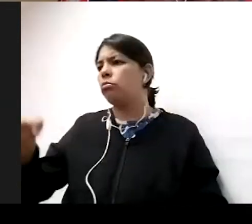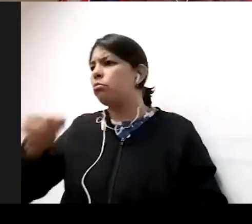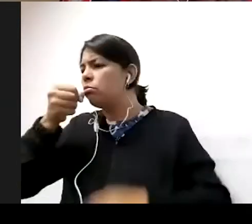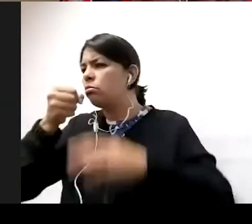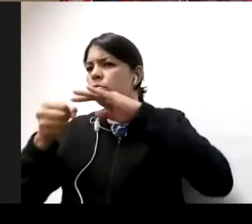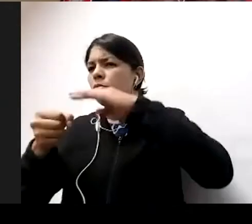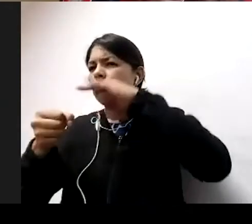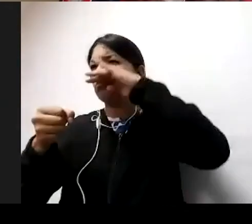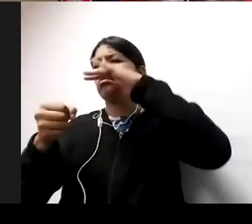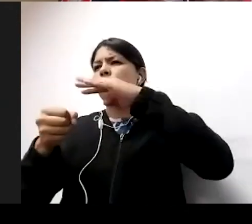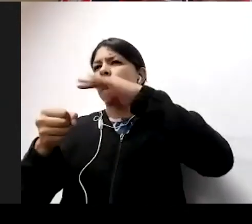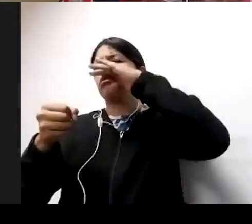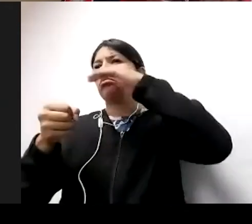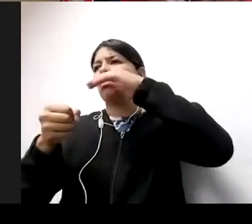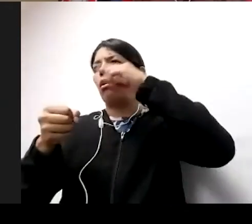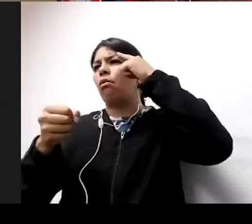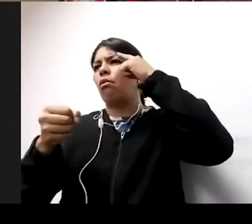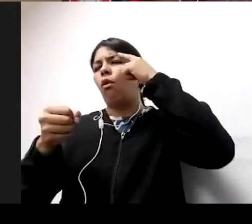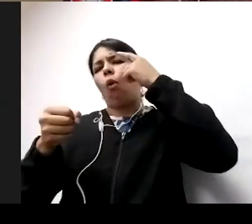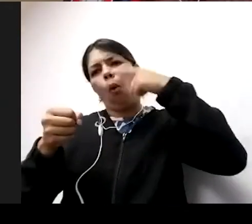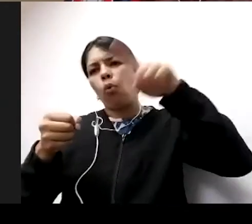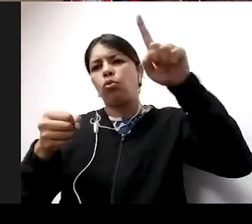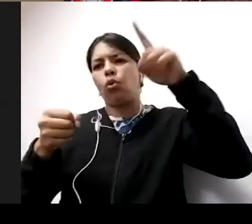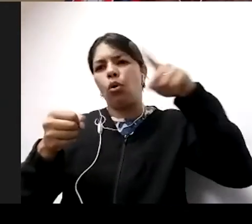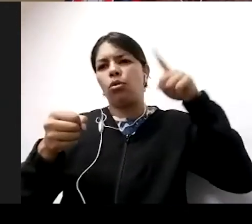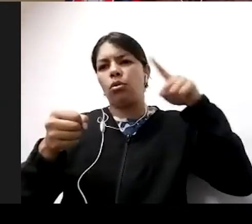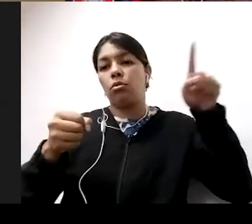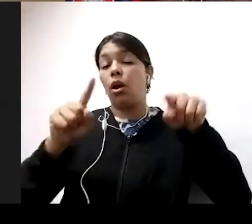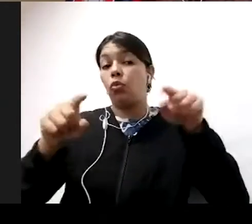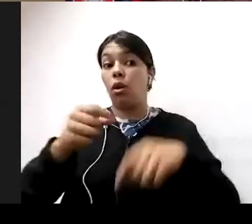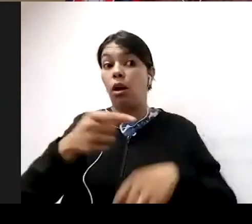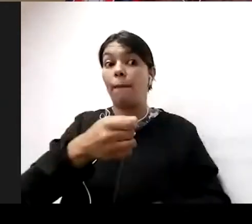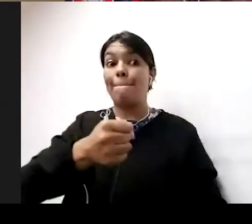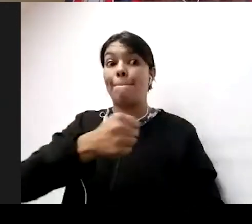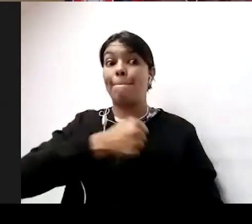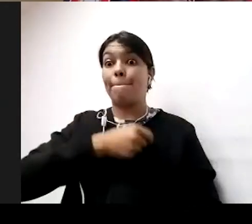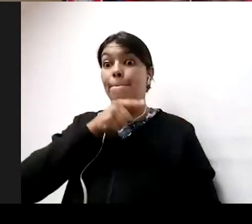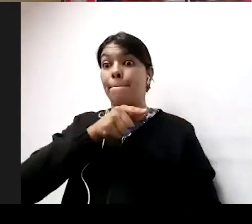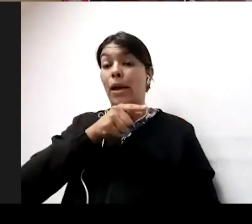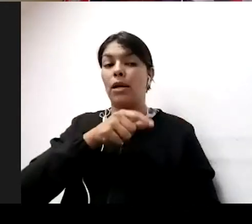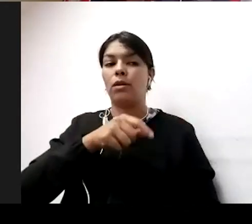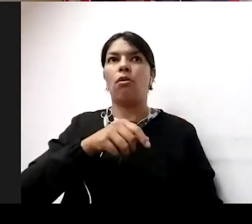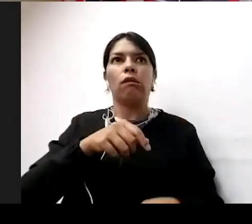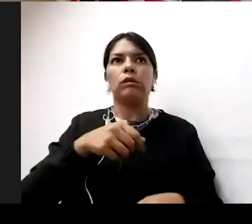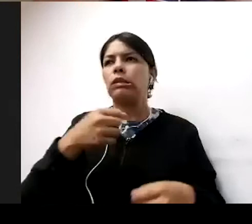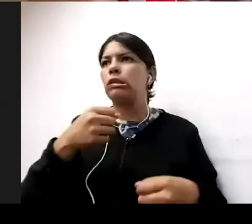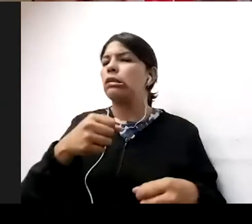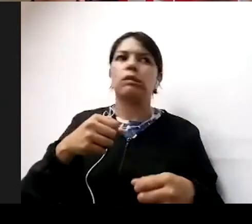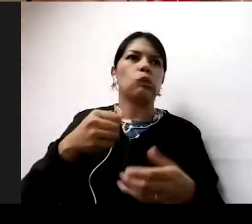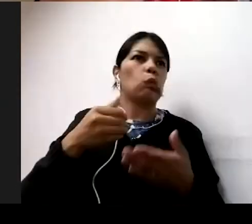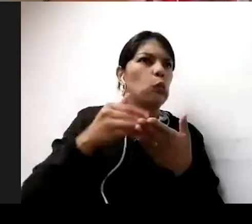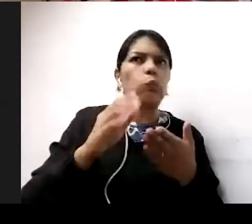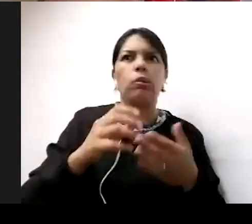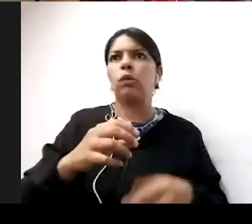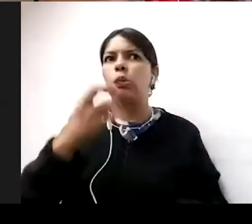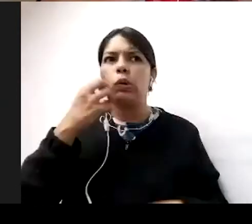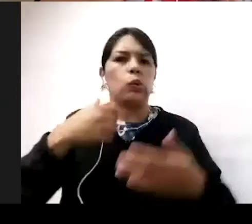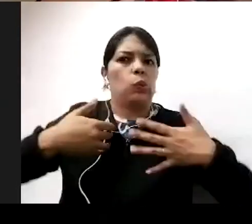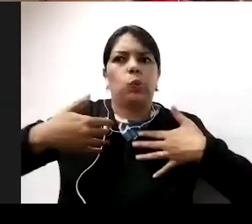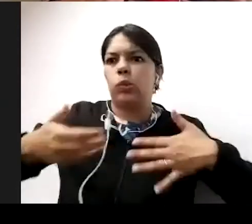inhalante preferido. Los efectos a corto plazo del uso de inhalantes son